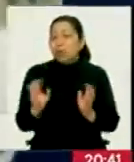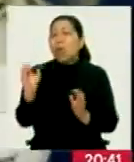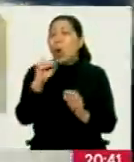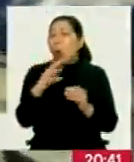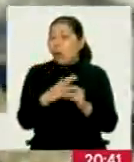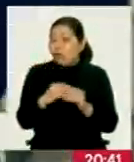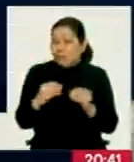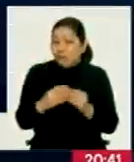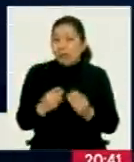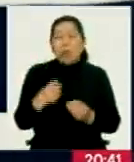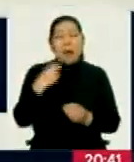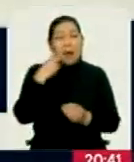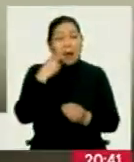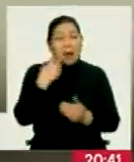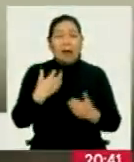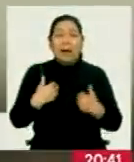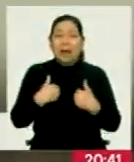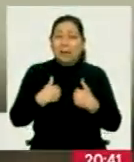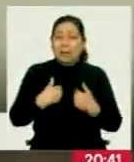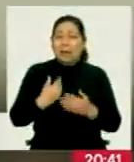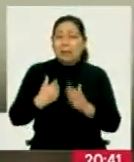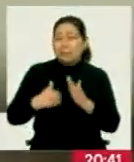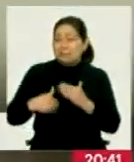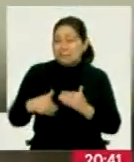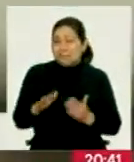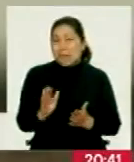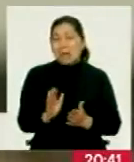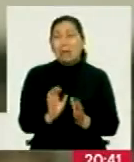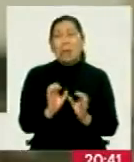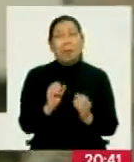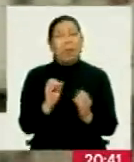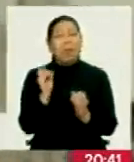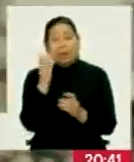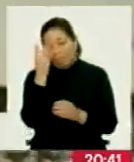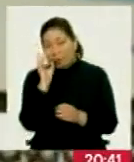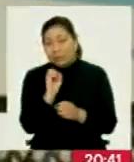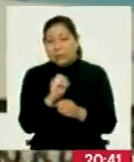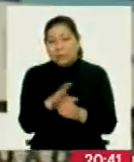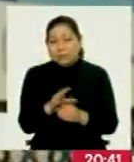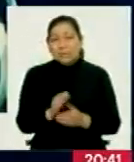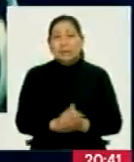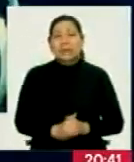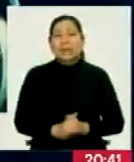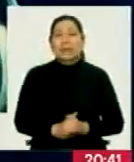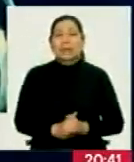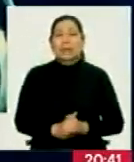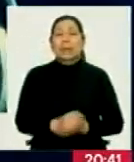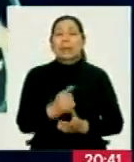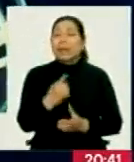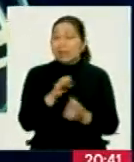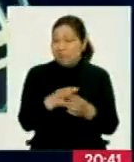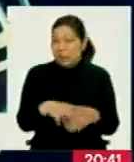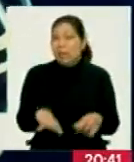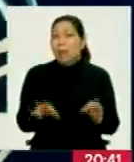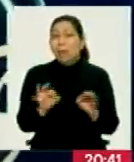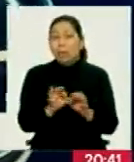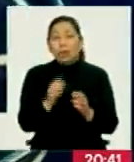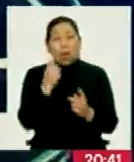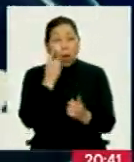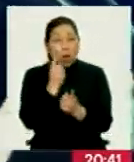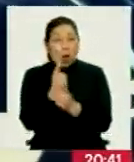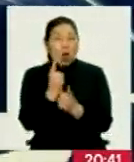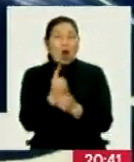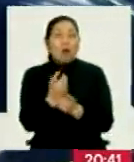frutas, además de carnes y animales, son los que potencialmente pueden transmitir parásitos. Por ello es importante conocer